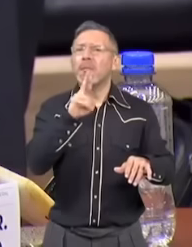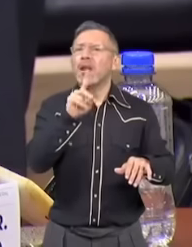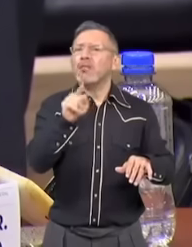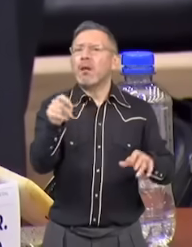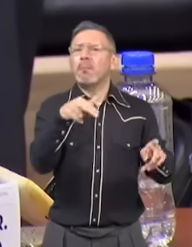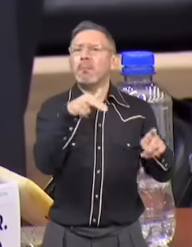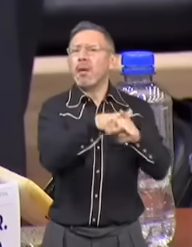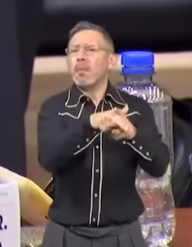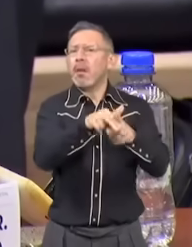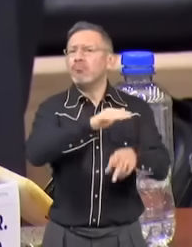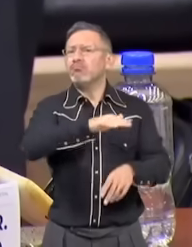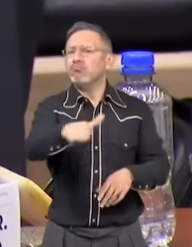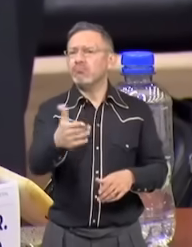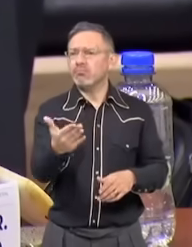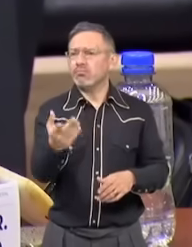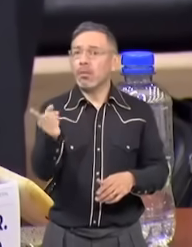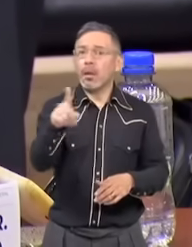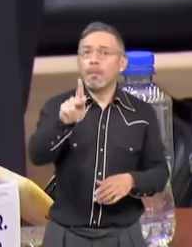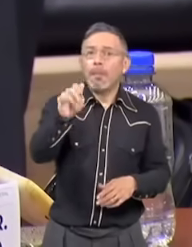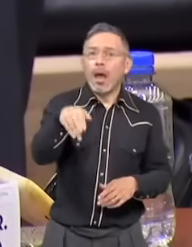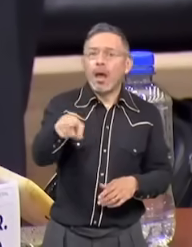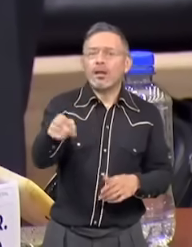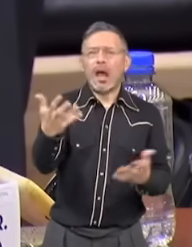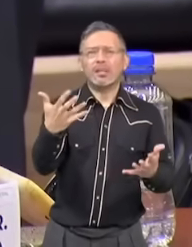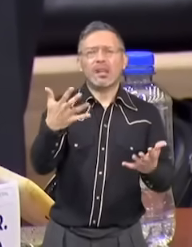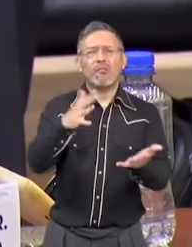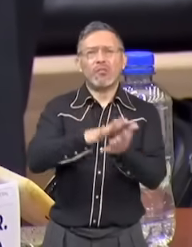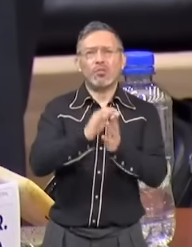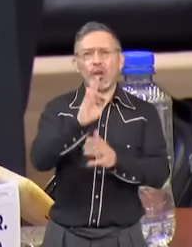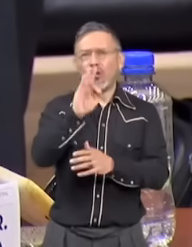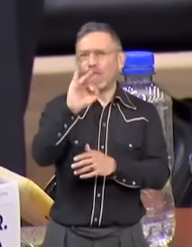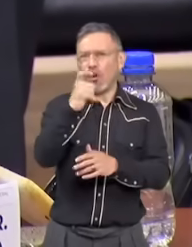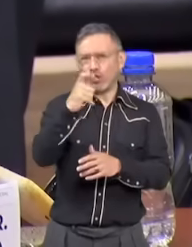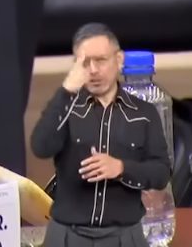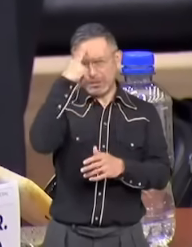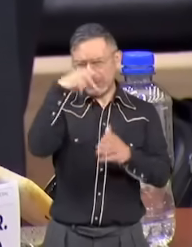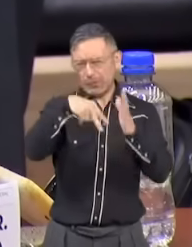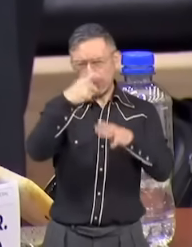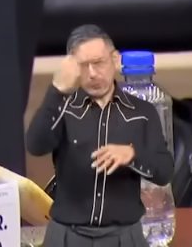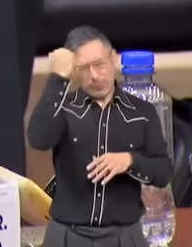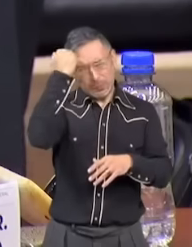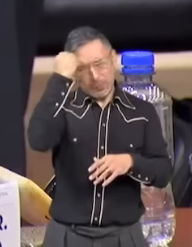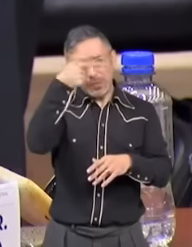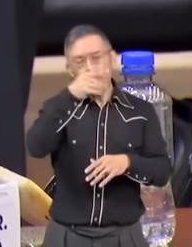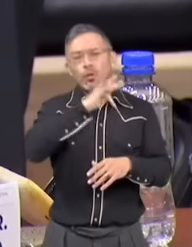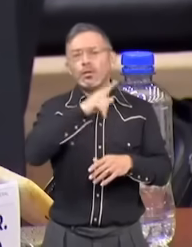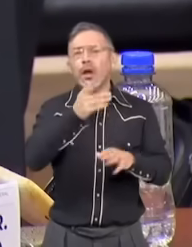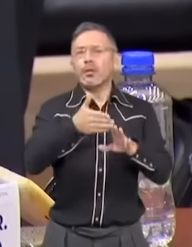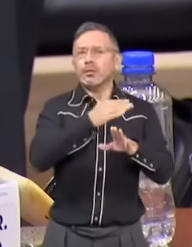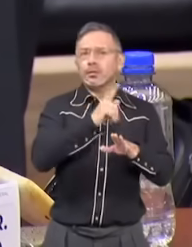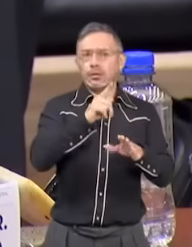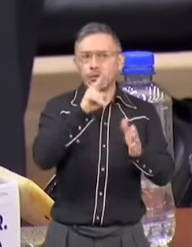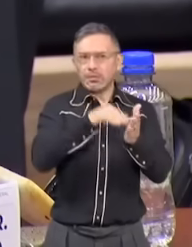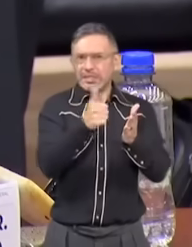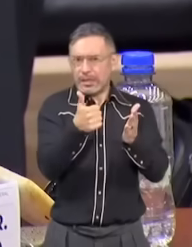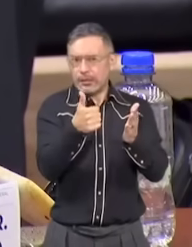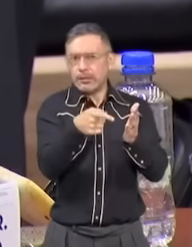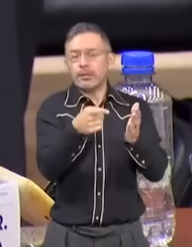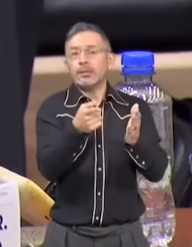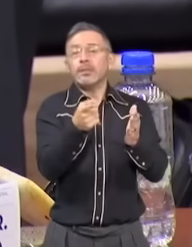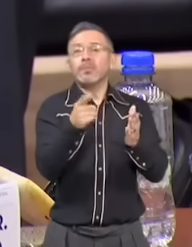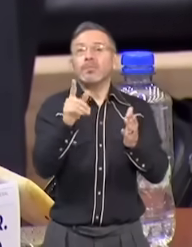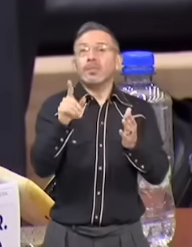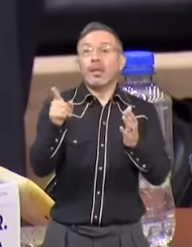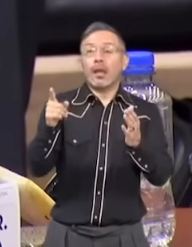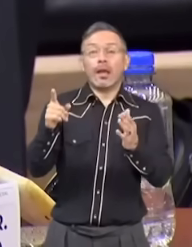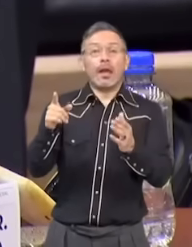Acción Nacional llegó a hacer fraudes. Cabeza Hueca de Fox hizo un fraude nuevamente en 2006 que sufrió el PRD, por su candidato era Andrés Manuel